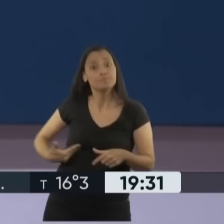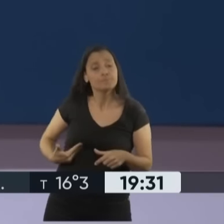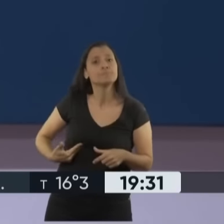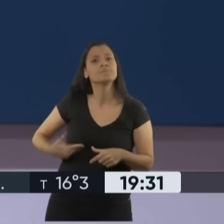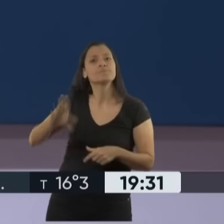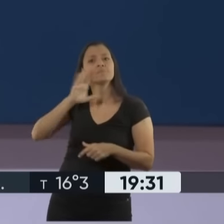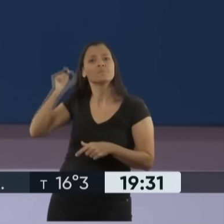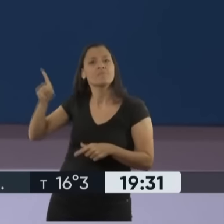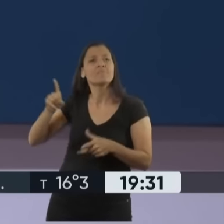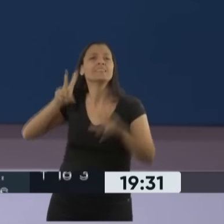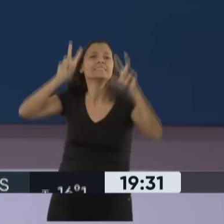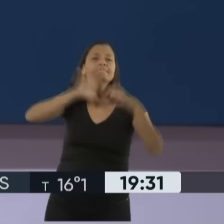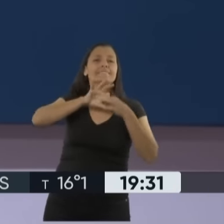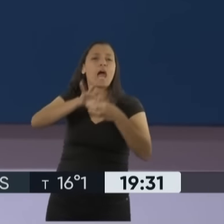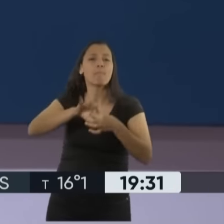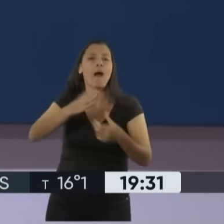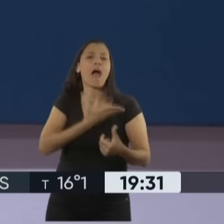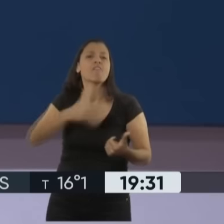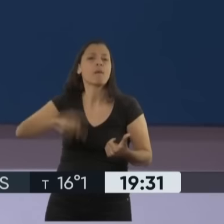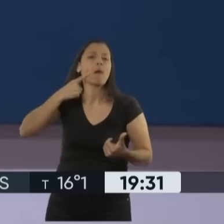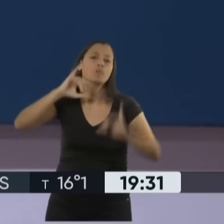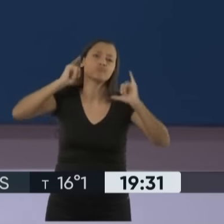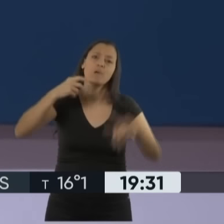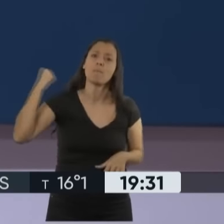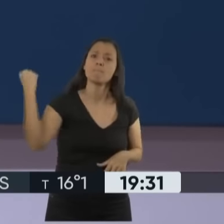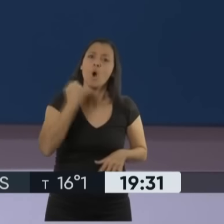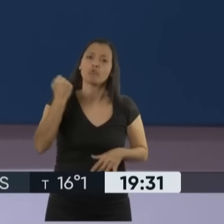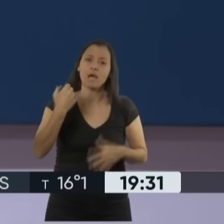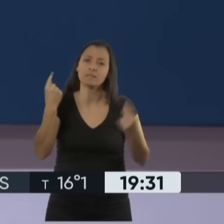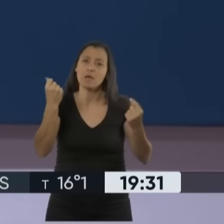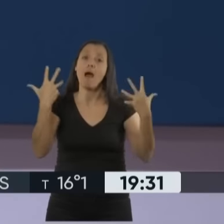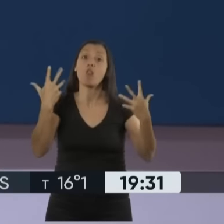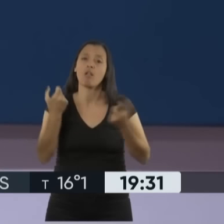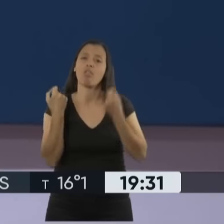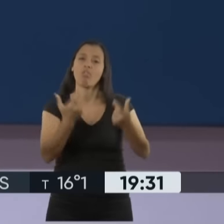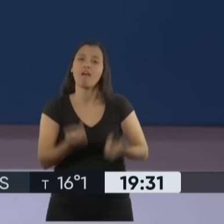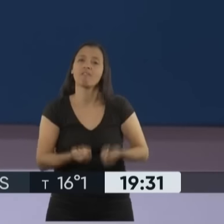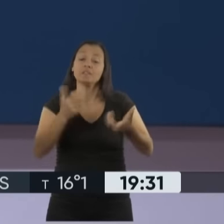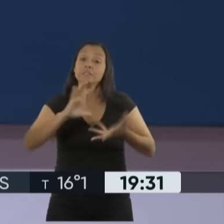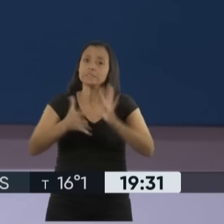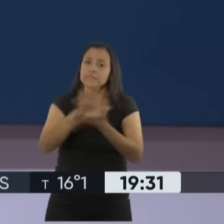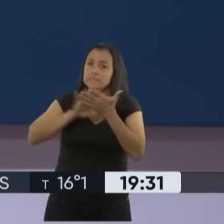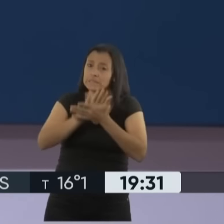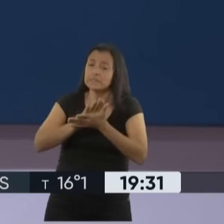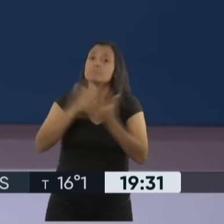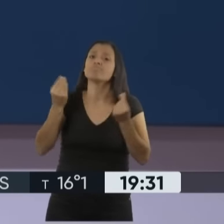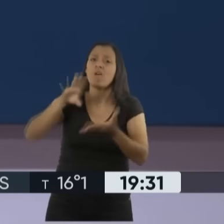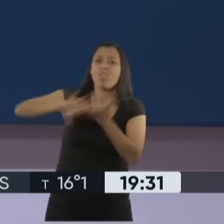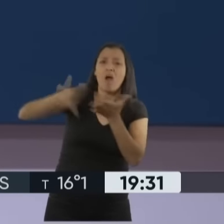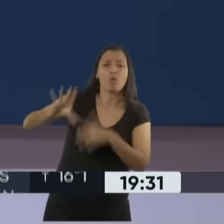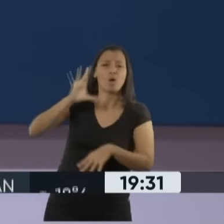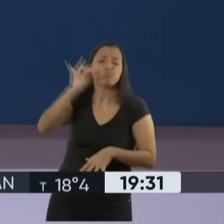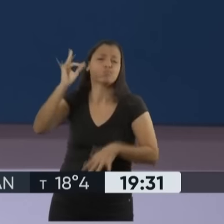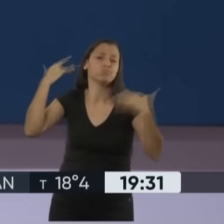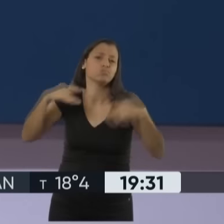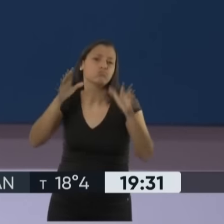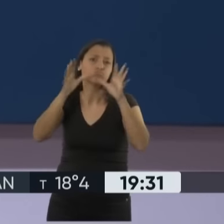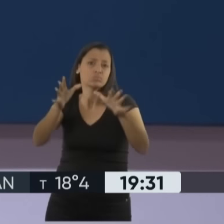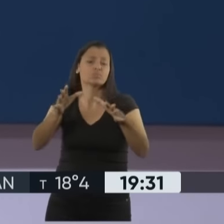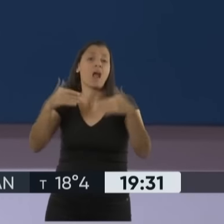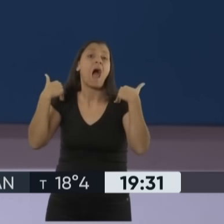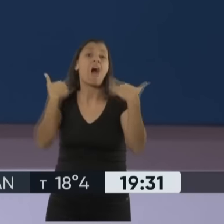fondo monetario internacional fue decisiva para facilitar un endeudamiento insostenible en favor de un